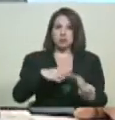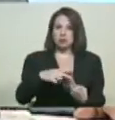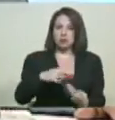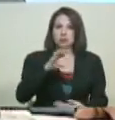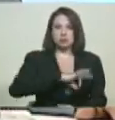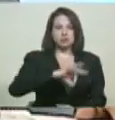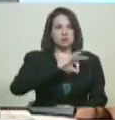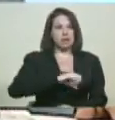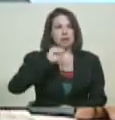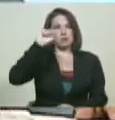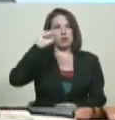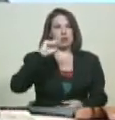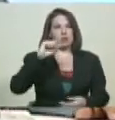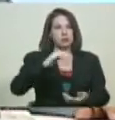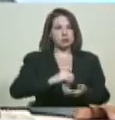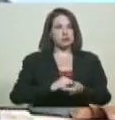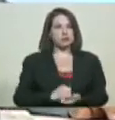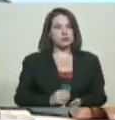socialismo soviético